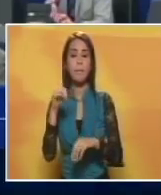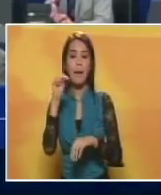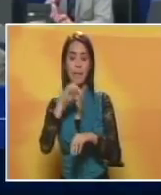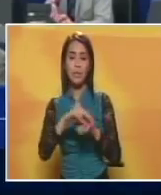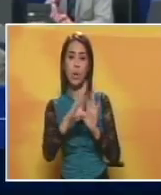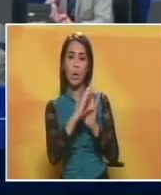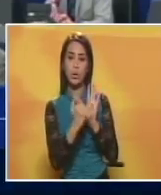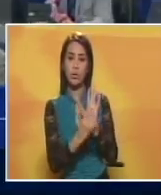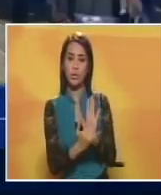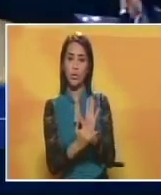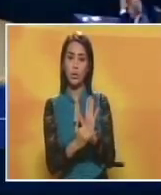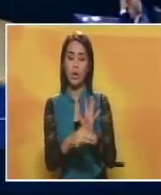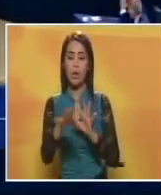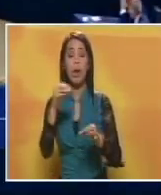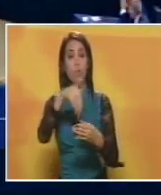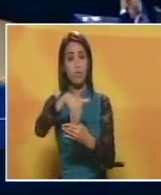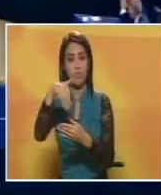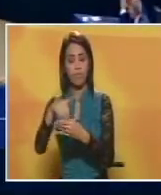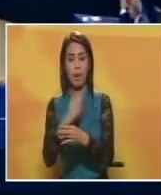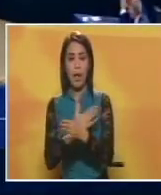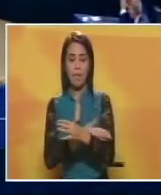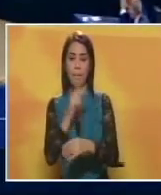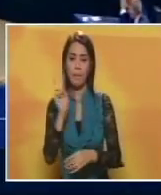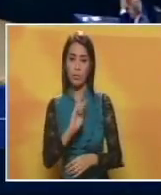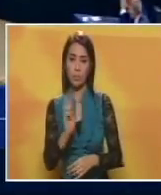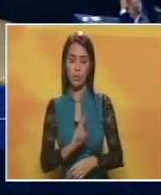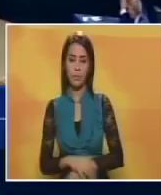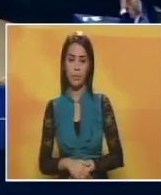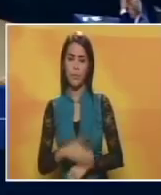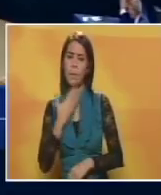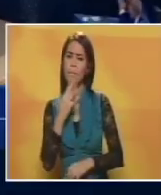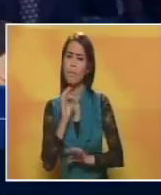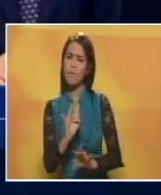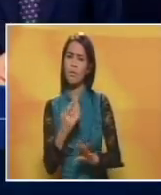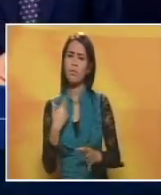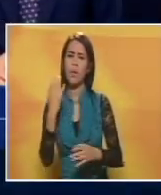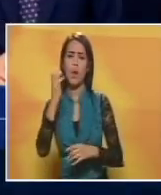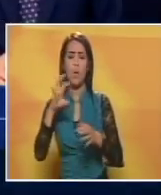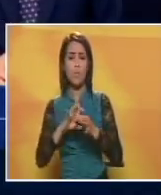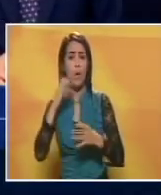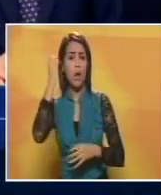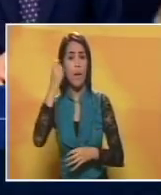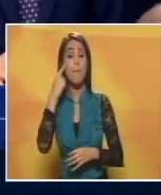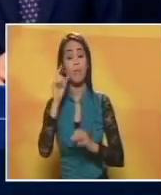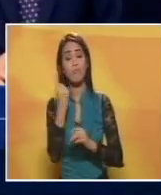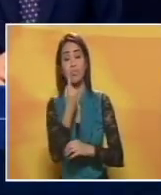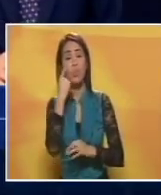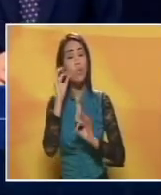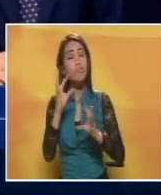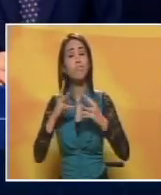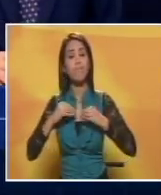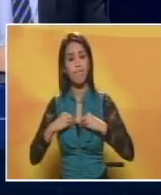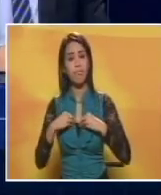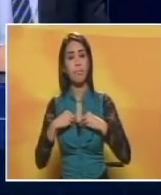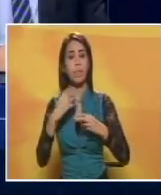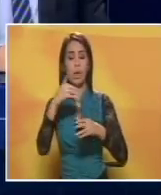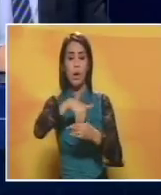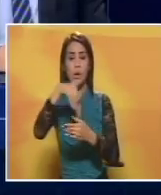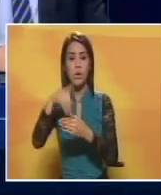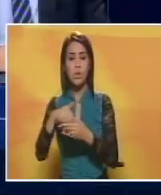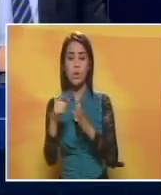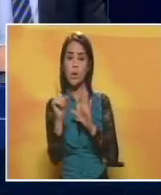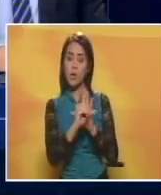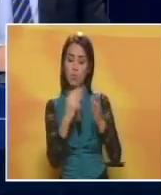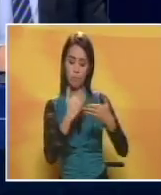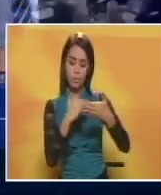Nacional Constituyente a unas elecciones anticipadas en Venezuela. Insistieron que la Unión Europea solo reconocerá unos comicios que estén basados en un